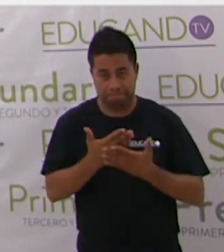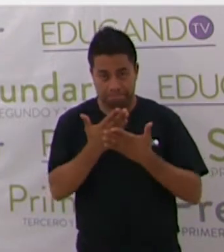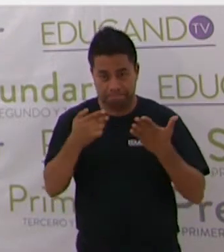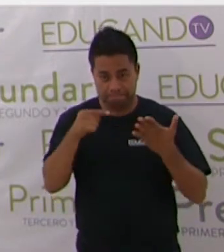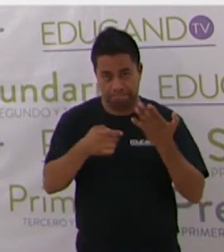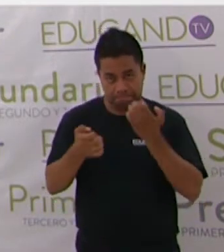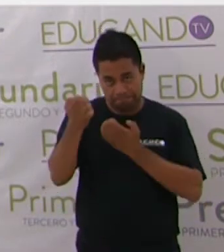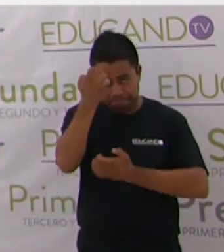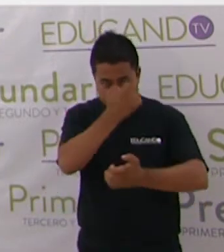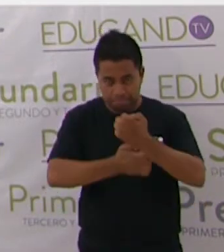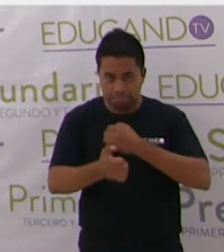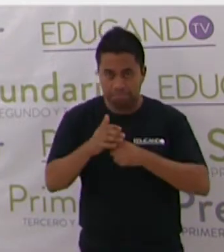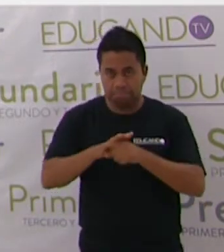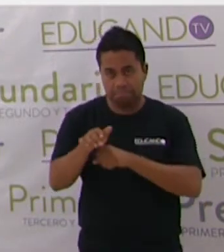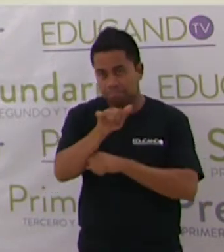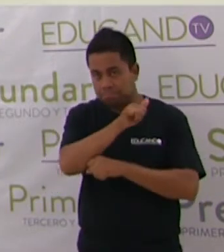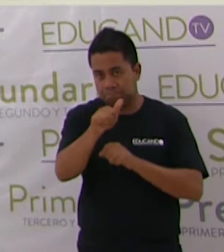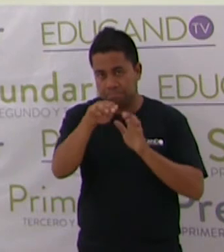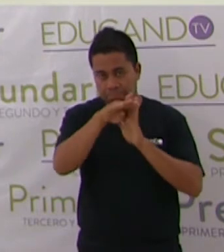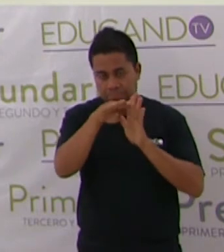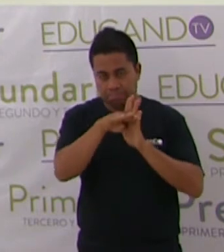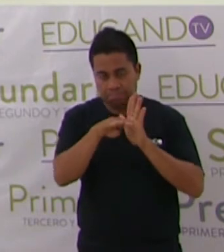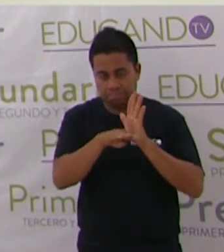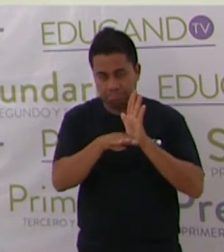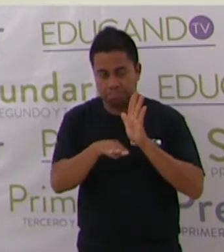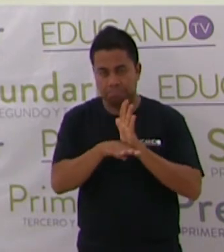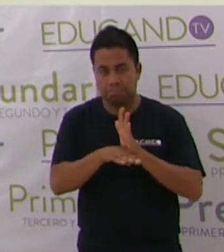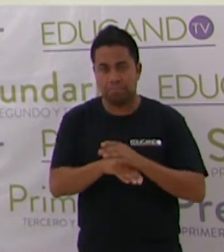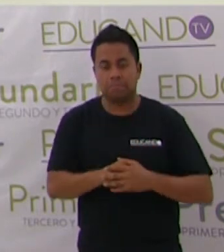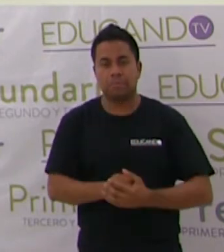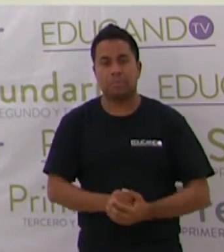analicemos otro dato. 2